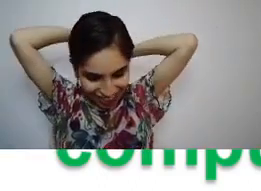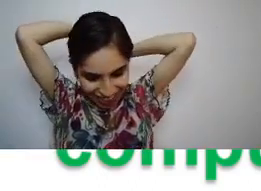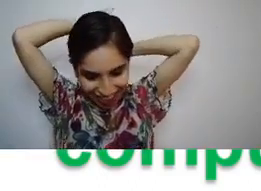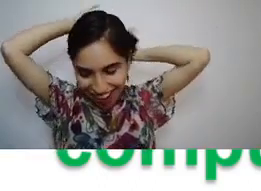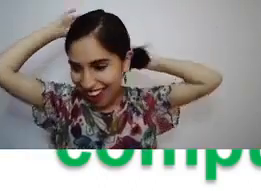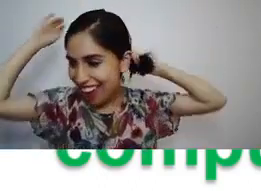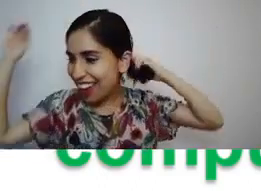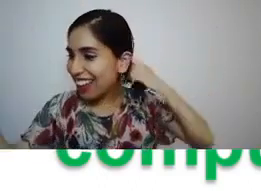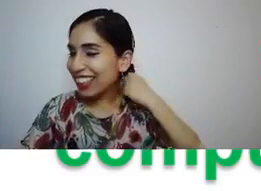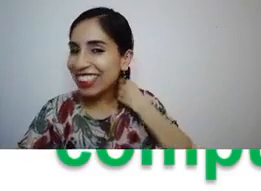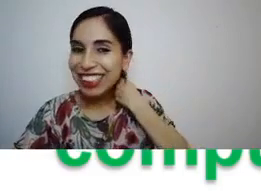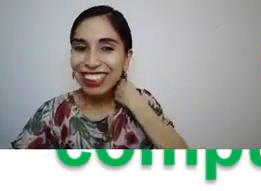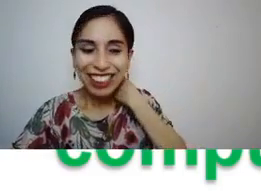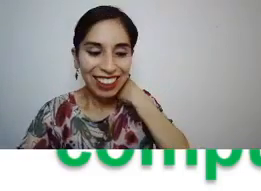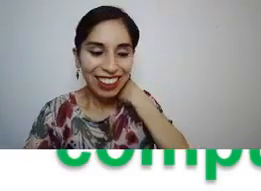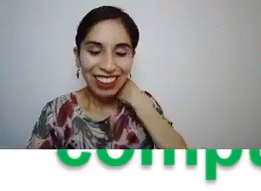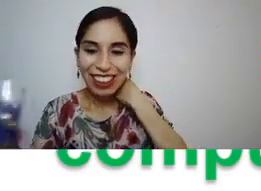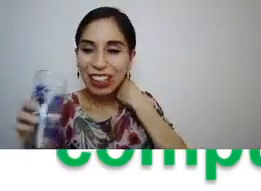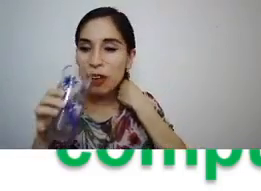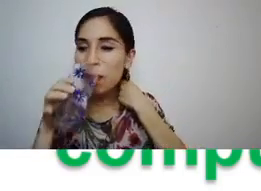así es